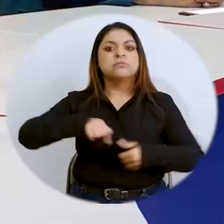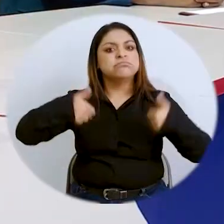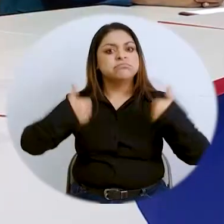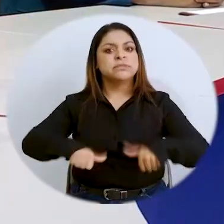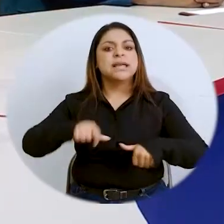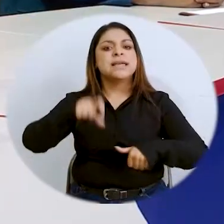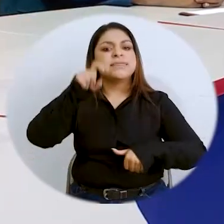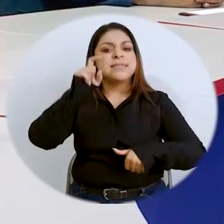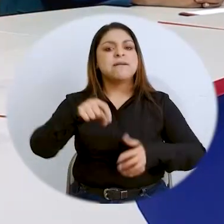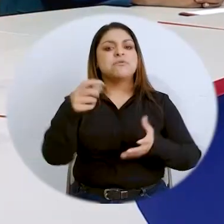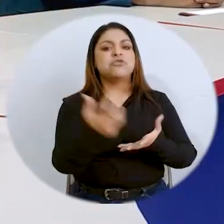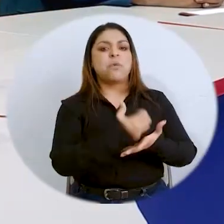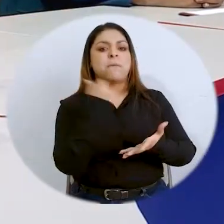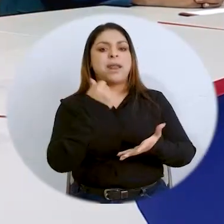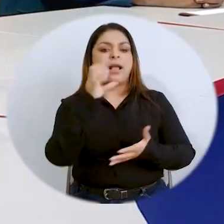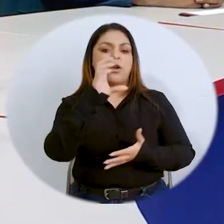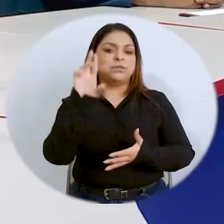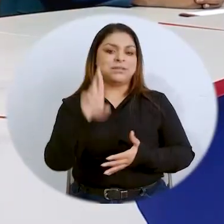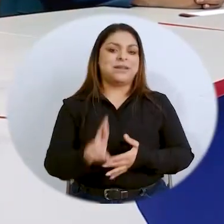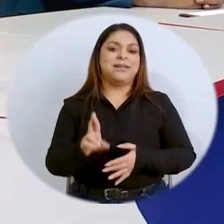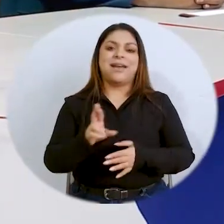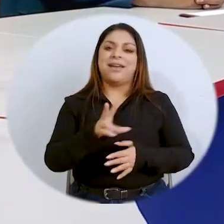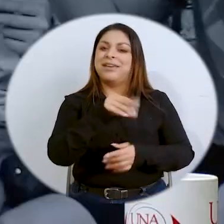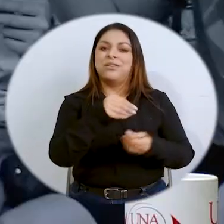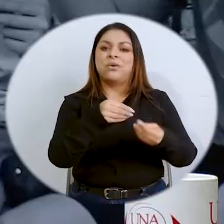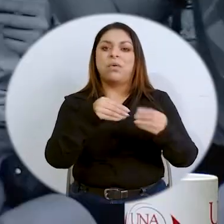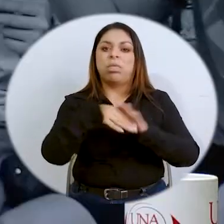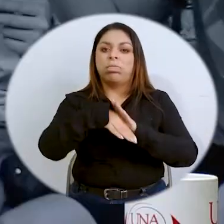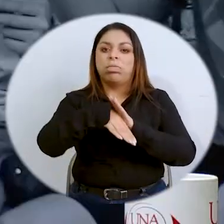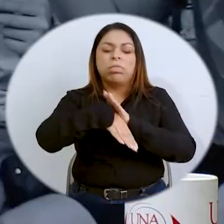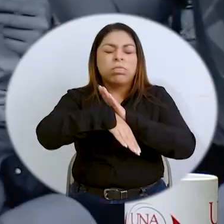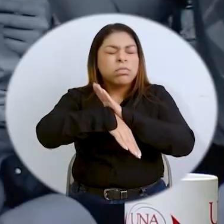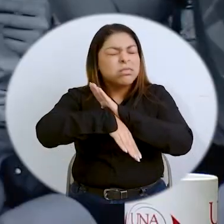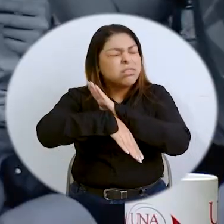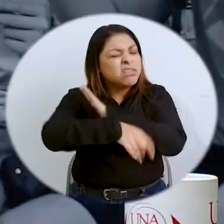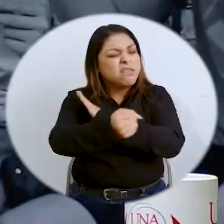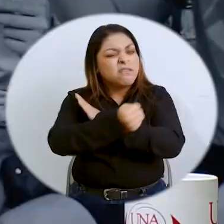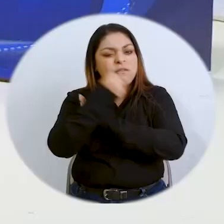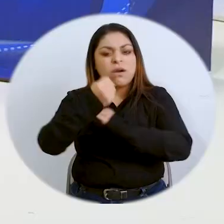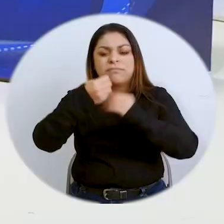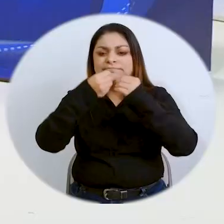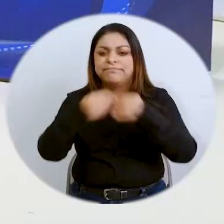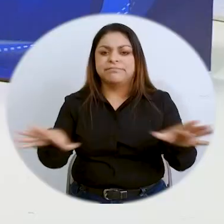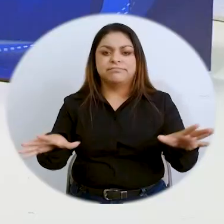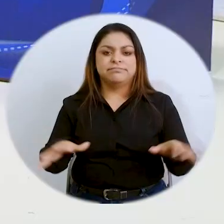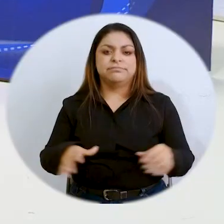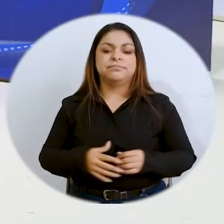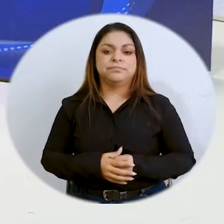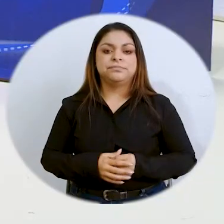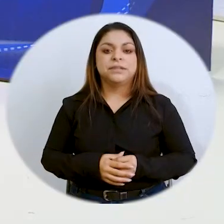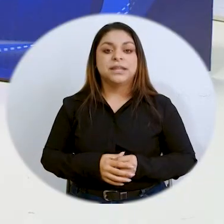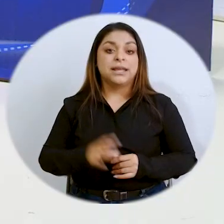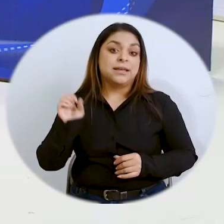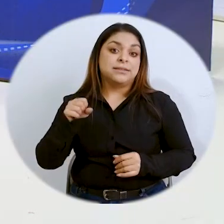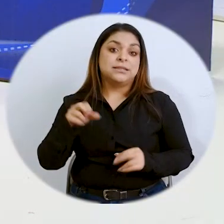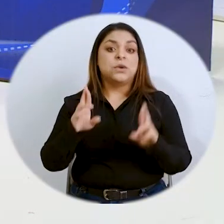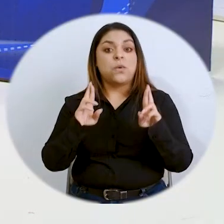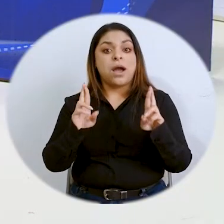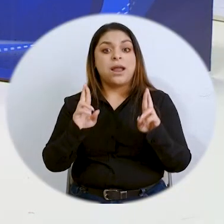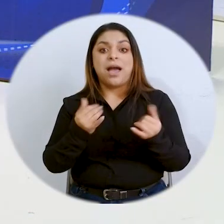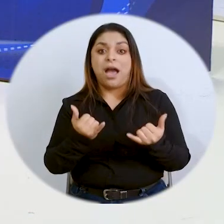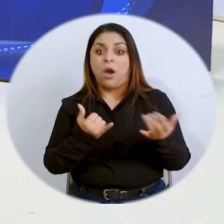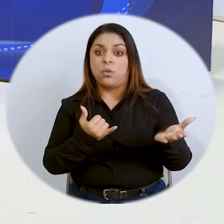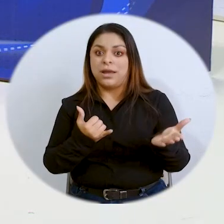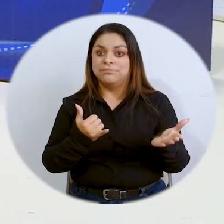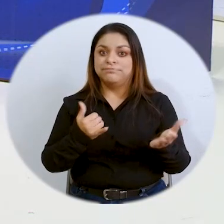en que tenemos que recuperar a nuestra Costa Rica antes de que, ¿verdad?, la pérdida sea mayor. Sí, exacto. Y como ahora vamos a tener un gobierno que